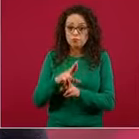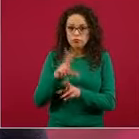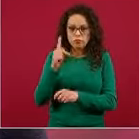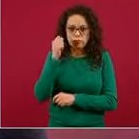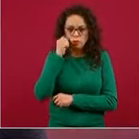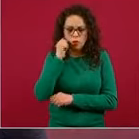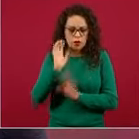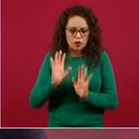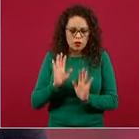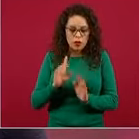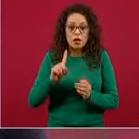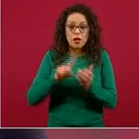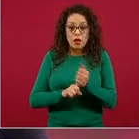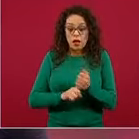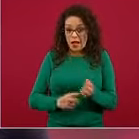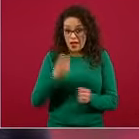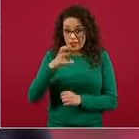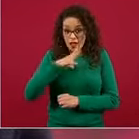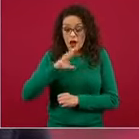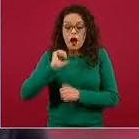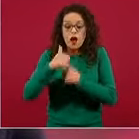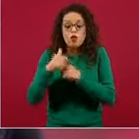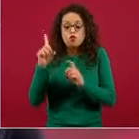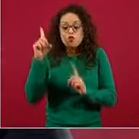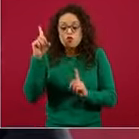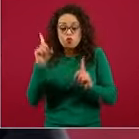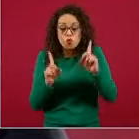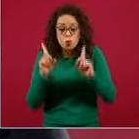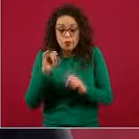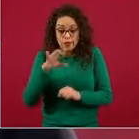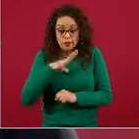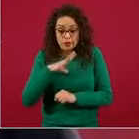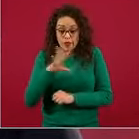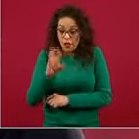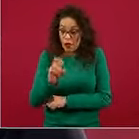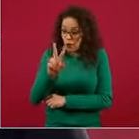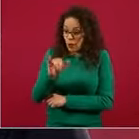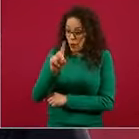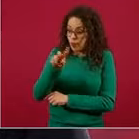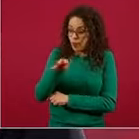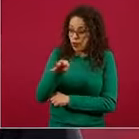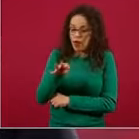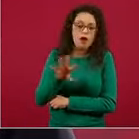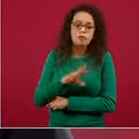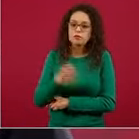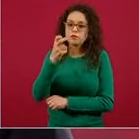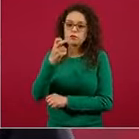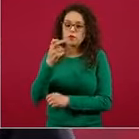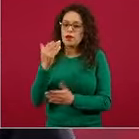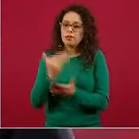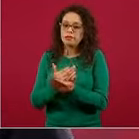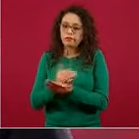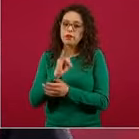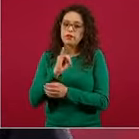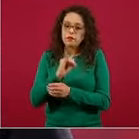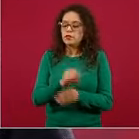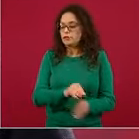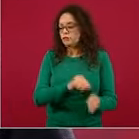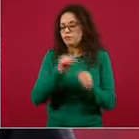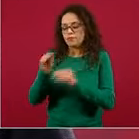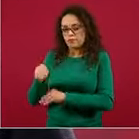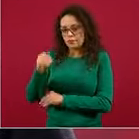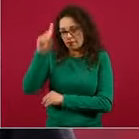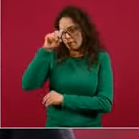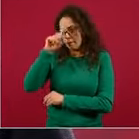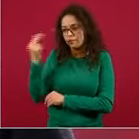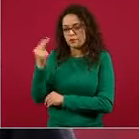basta la sospecha de que la persona pueda tener COVID-19, entonces entran este tipo de recomendaciones. Mientras